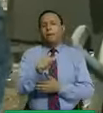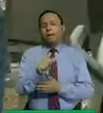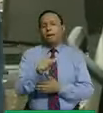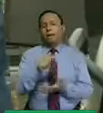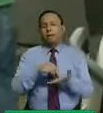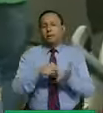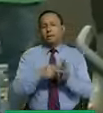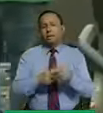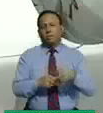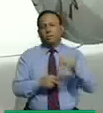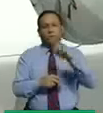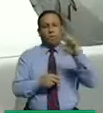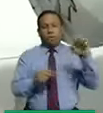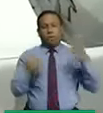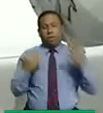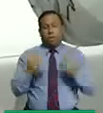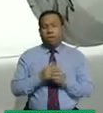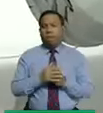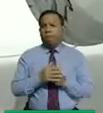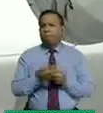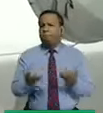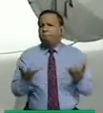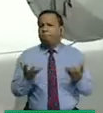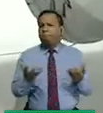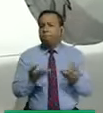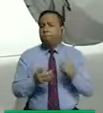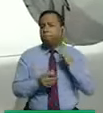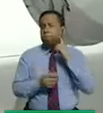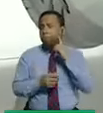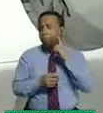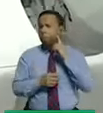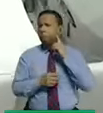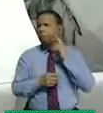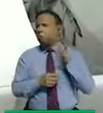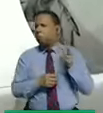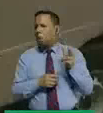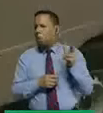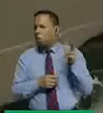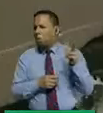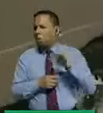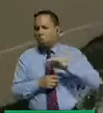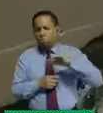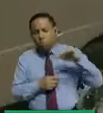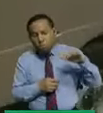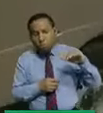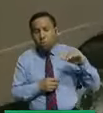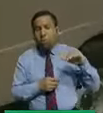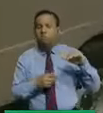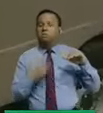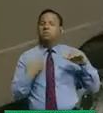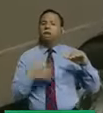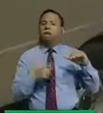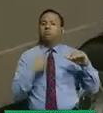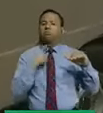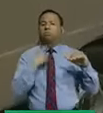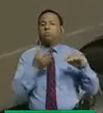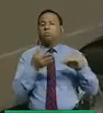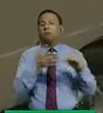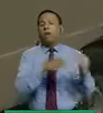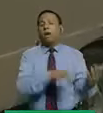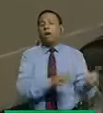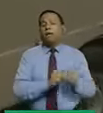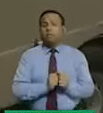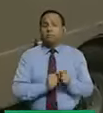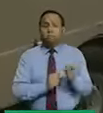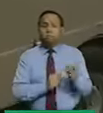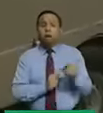de Guayaquil. En otra ocasión oímos unos tiros, nomás que salieron y nada más. En el barranco de la bajada, allá atrás que hay un